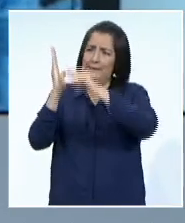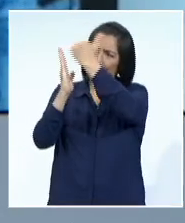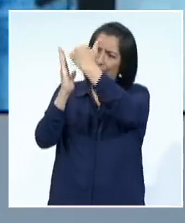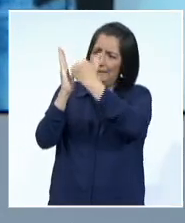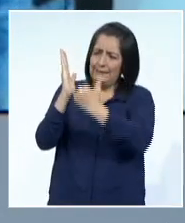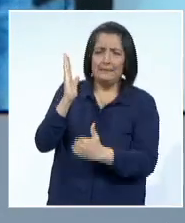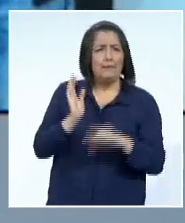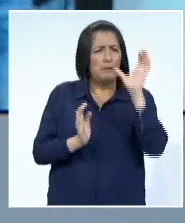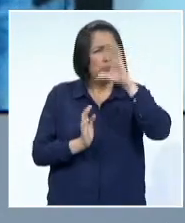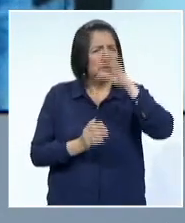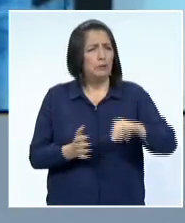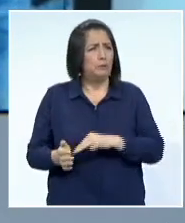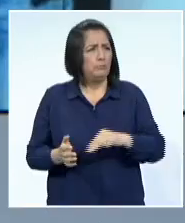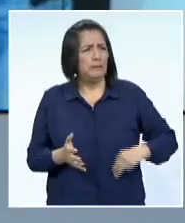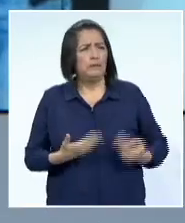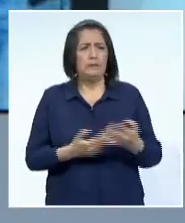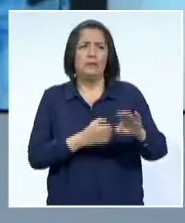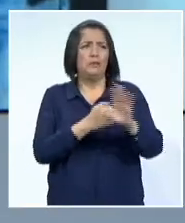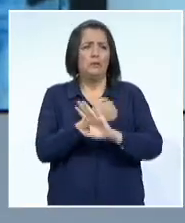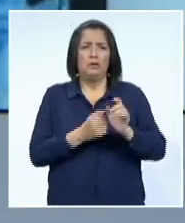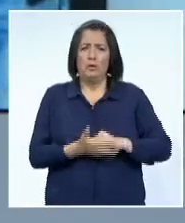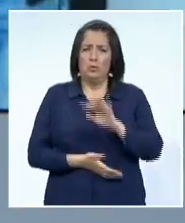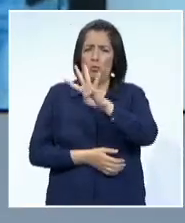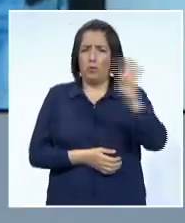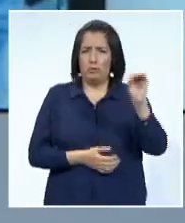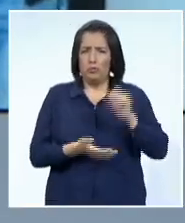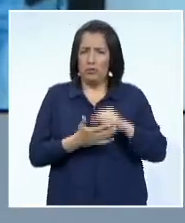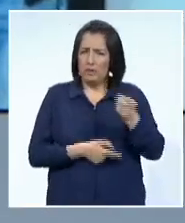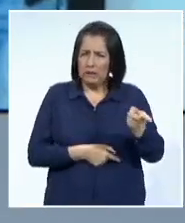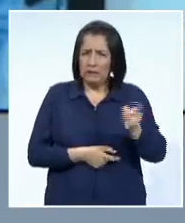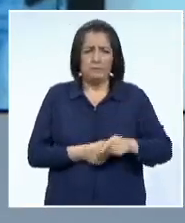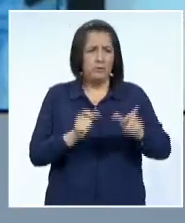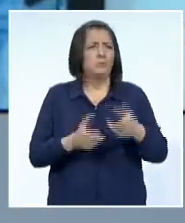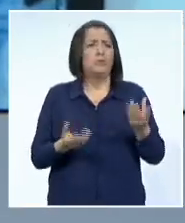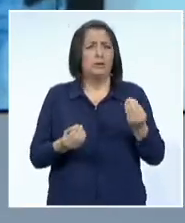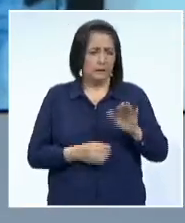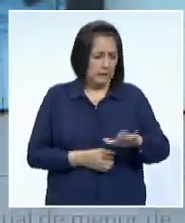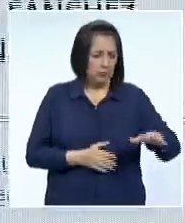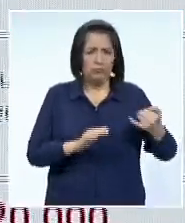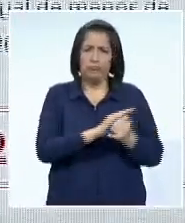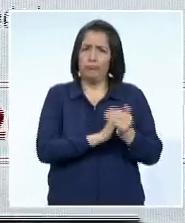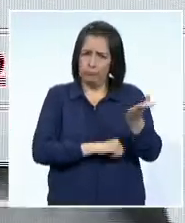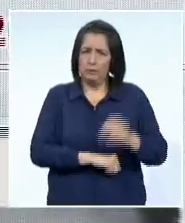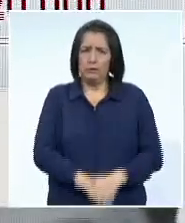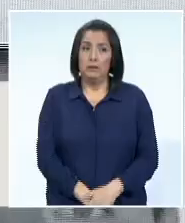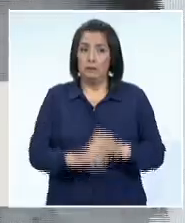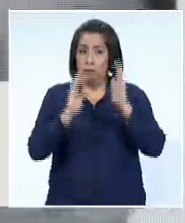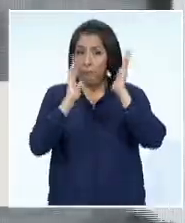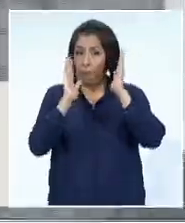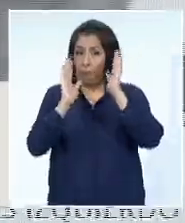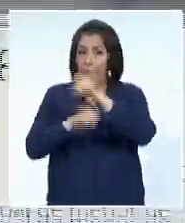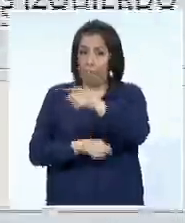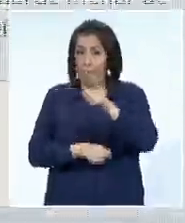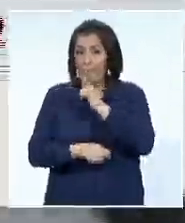buscados por el Ministerio del Interior. 400 de ellos son acusados de atentar directamente contra menores de edad. Mucha atención a los